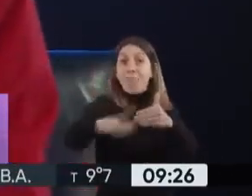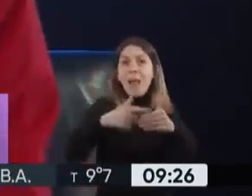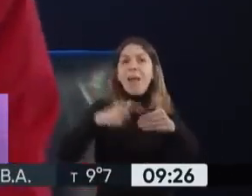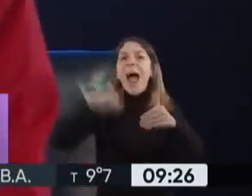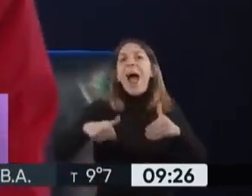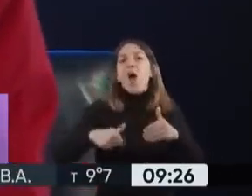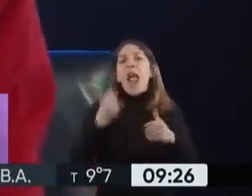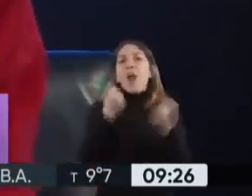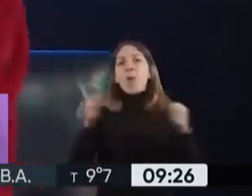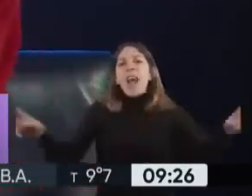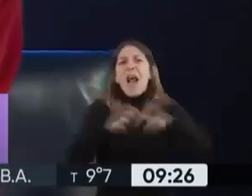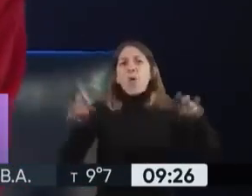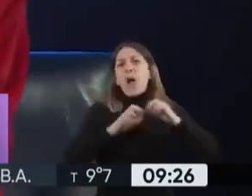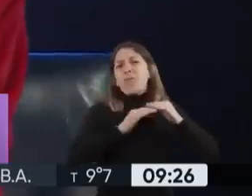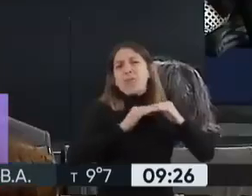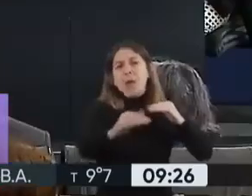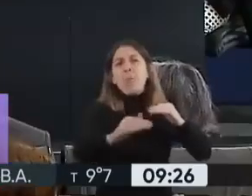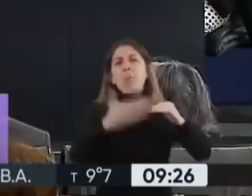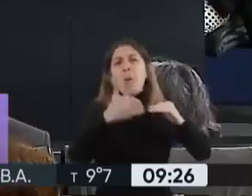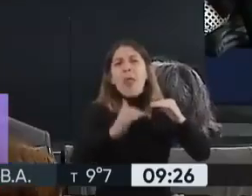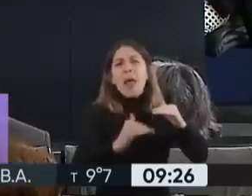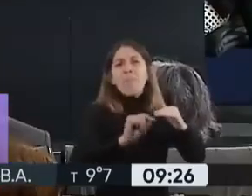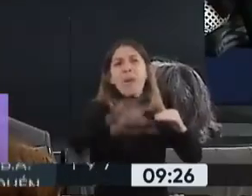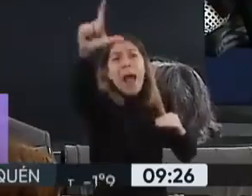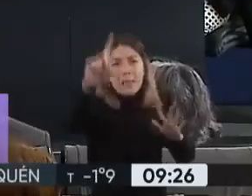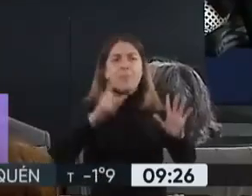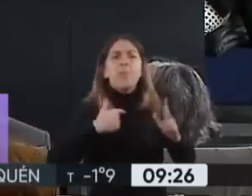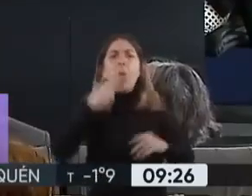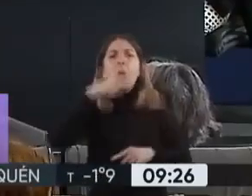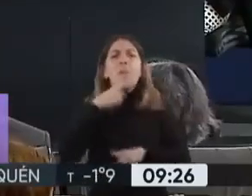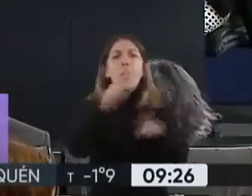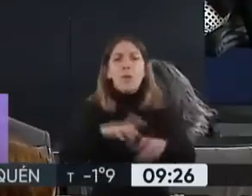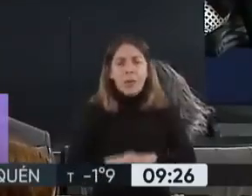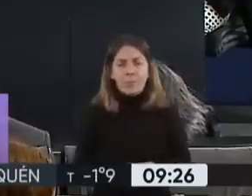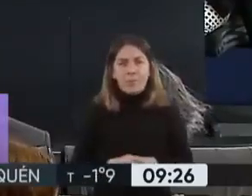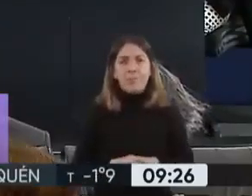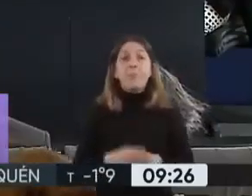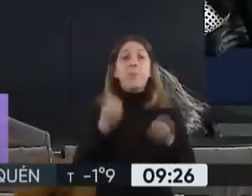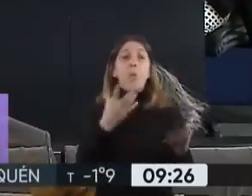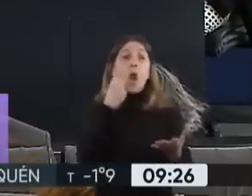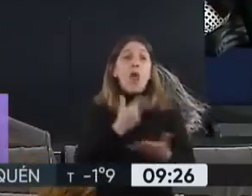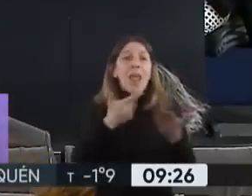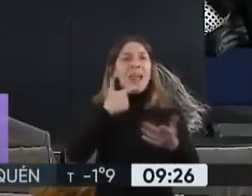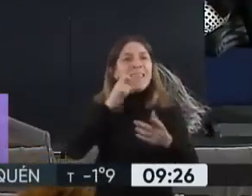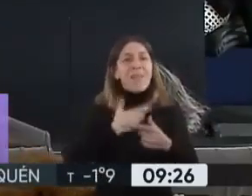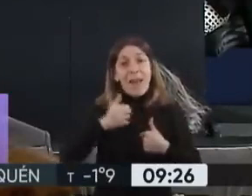transitando hoy en día la vamos a poder superar muy bien última pregunta buenos dias estefanía poso de